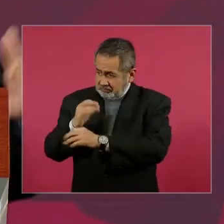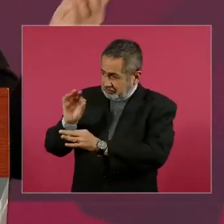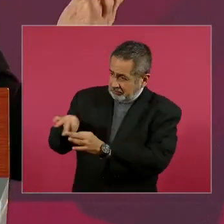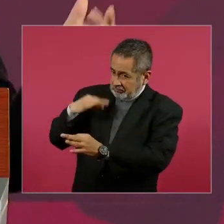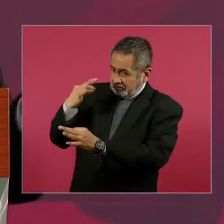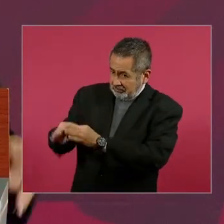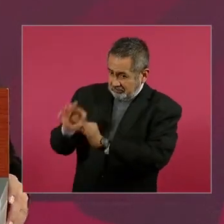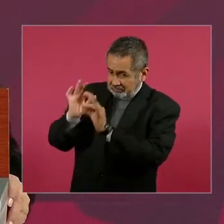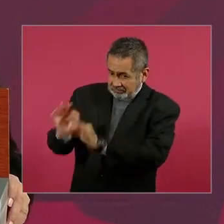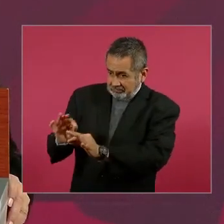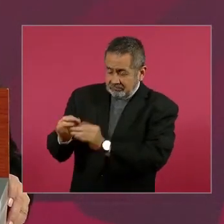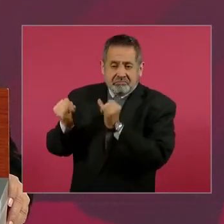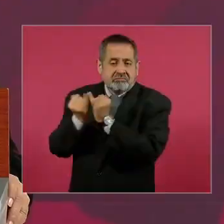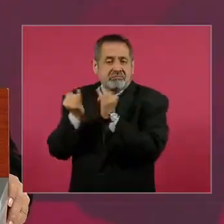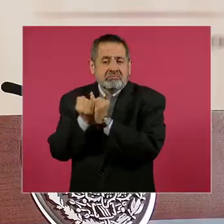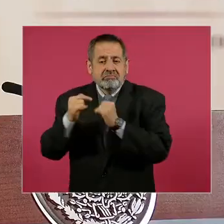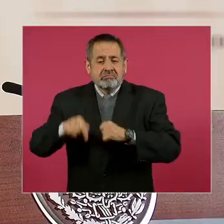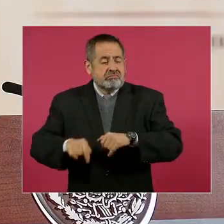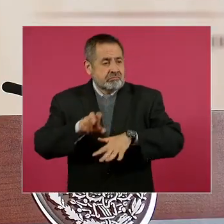como el Tren Maya,